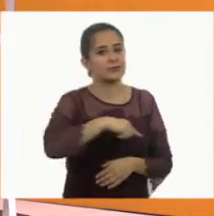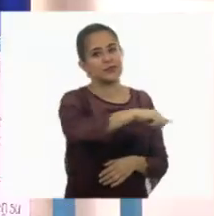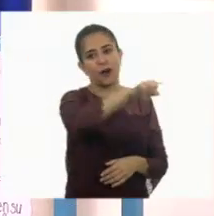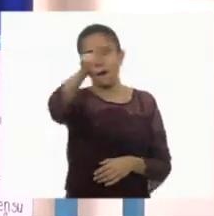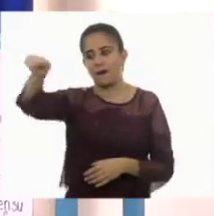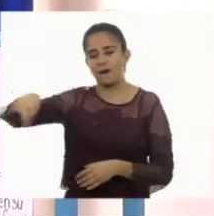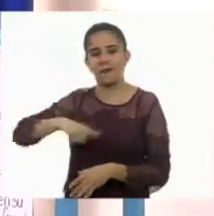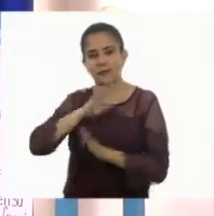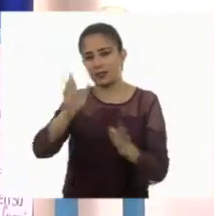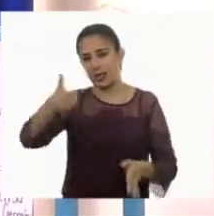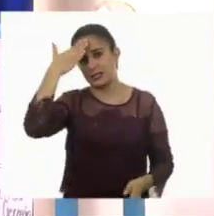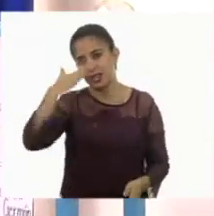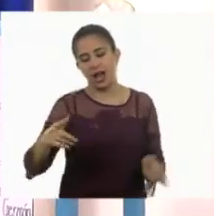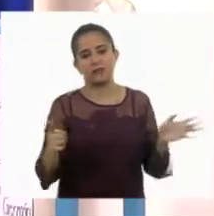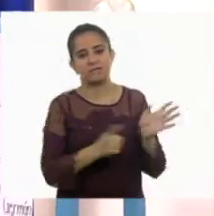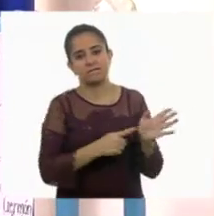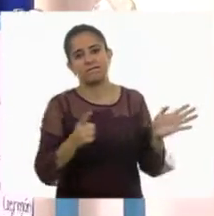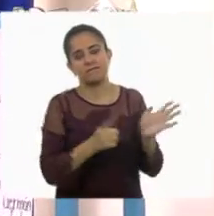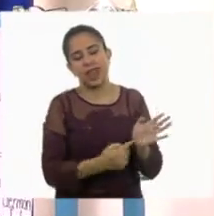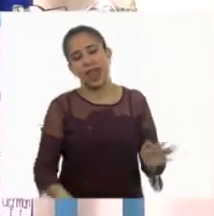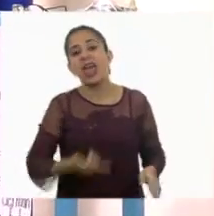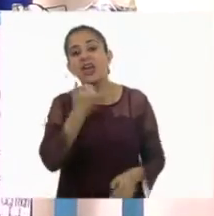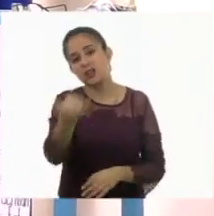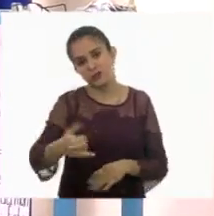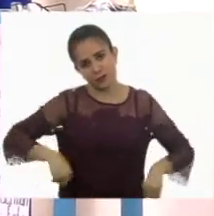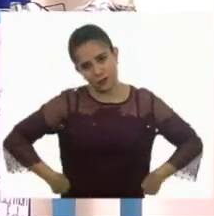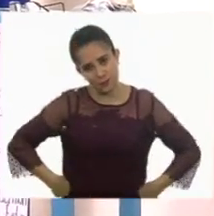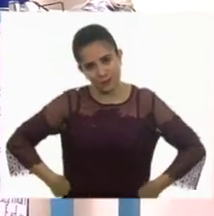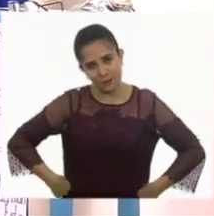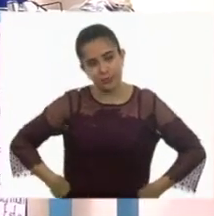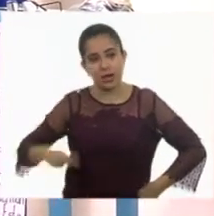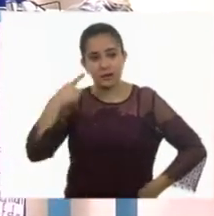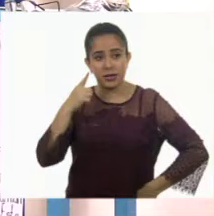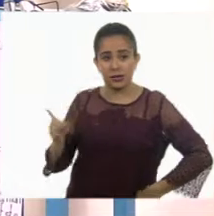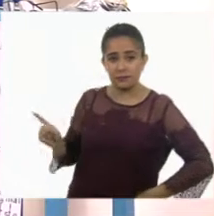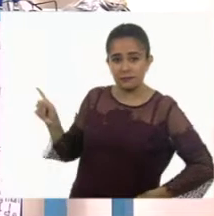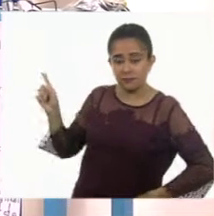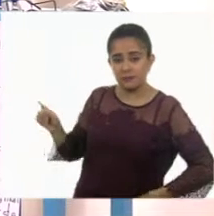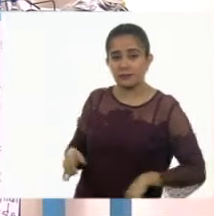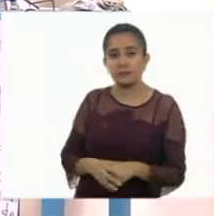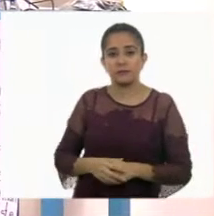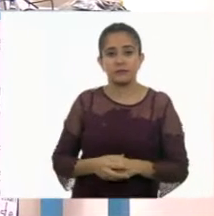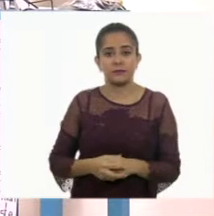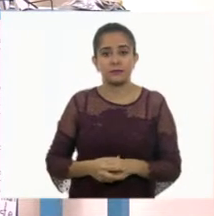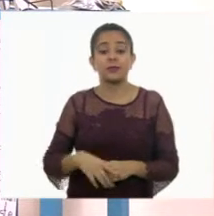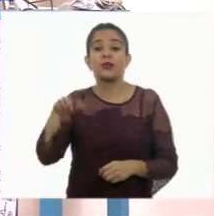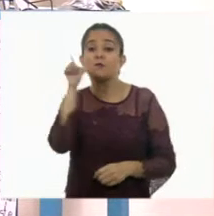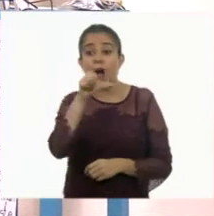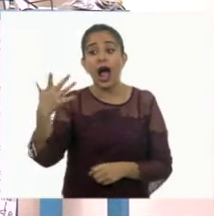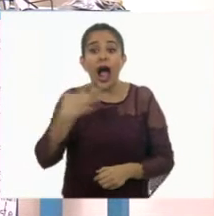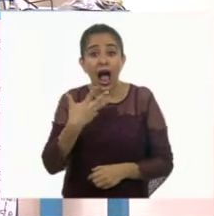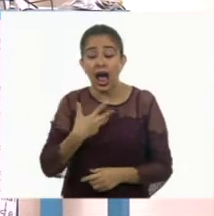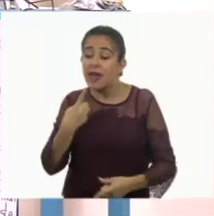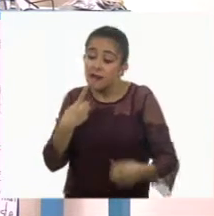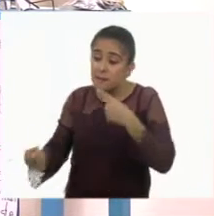todos. Efectivamente, ya hemos hablado que cuando escribimos